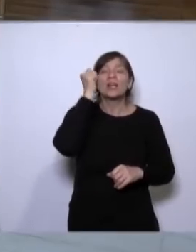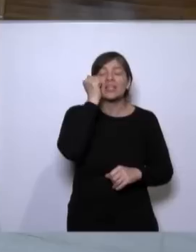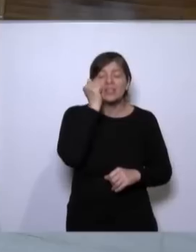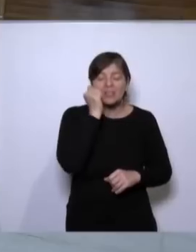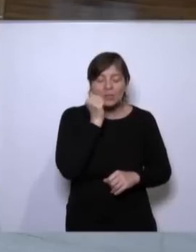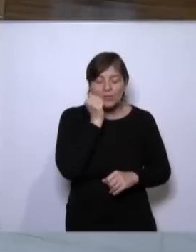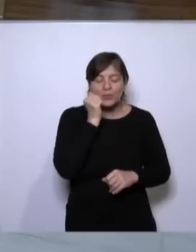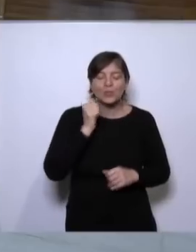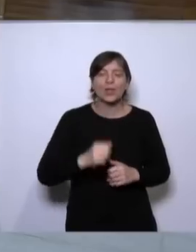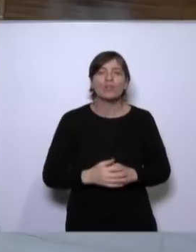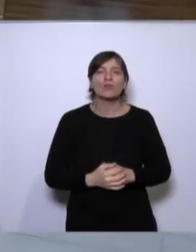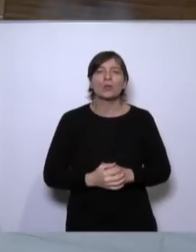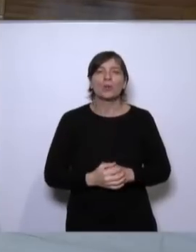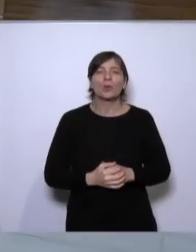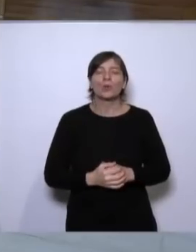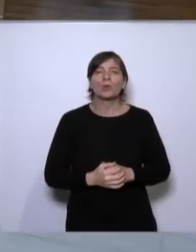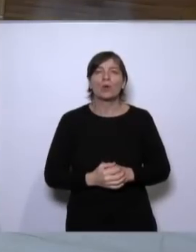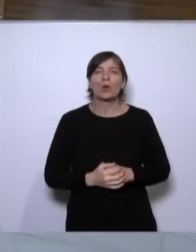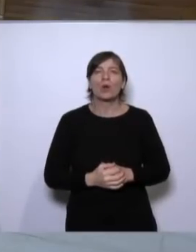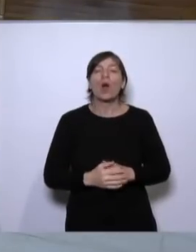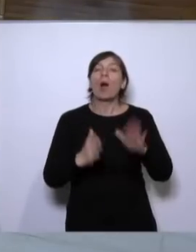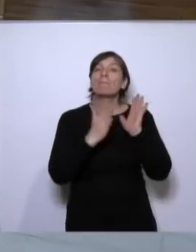Anunciamos tu muerte, Señor,